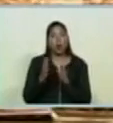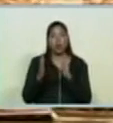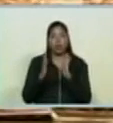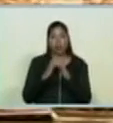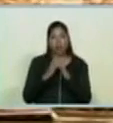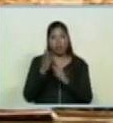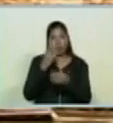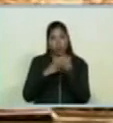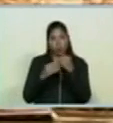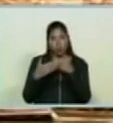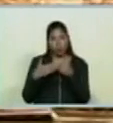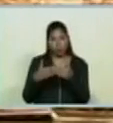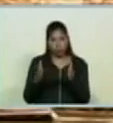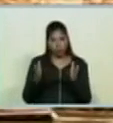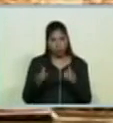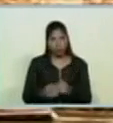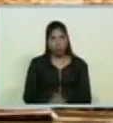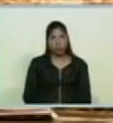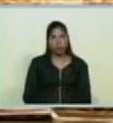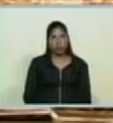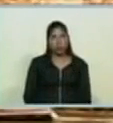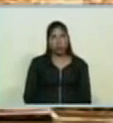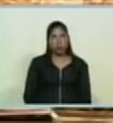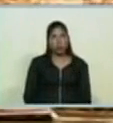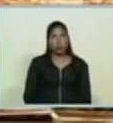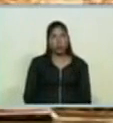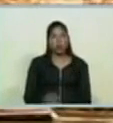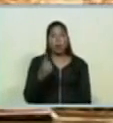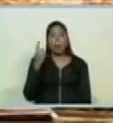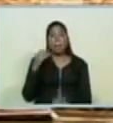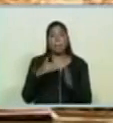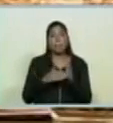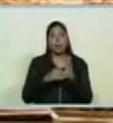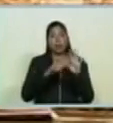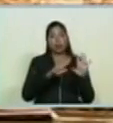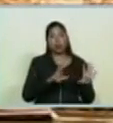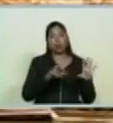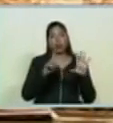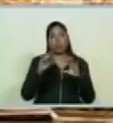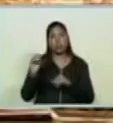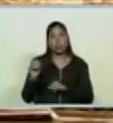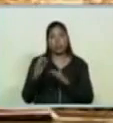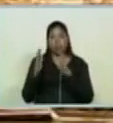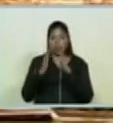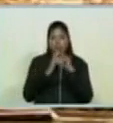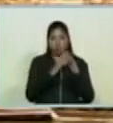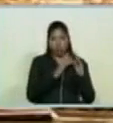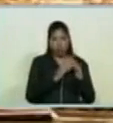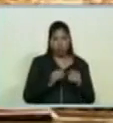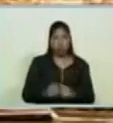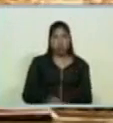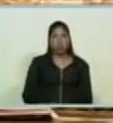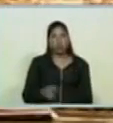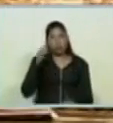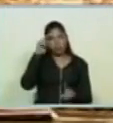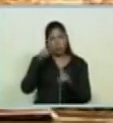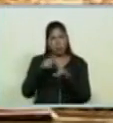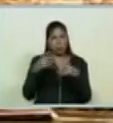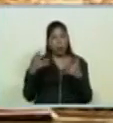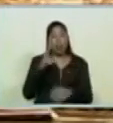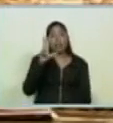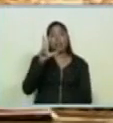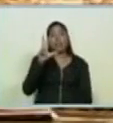nacional. Ya vamos por 1.860 casas, ¿verdad? Nuestra meta son